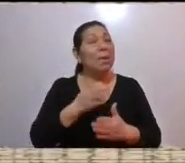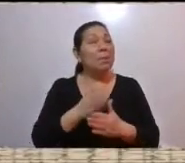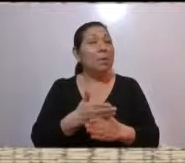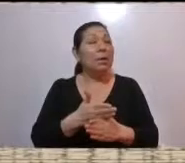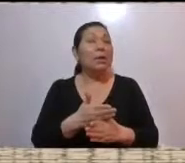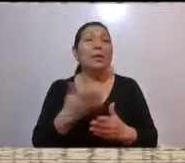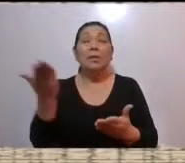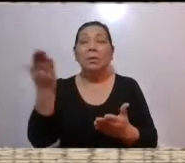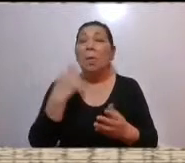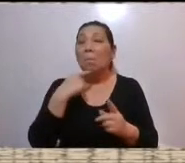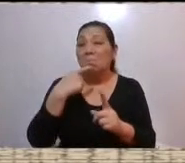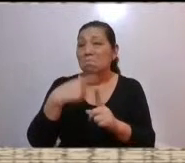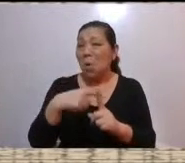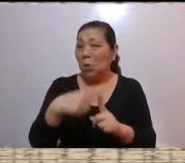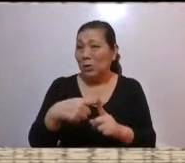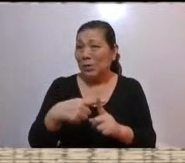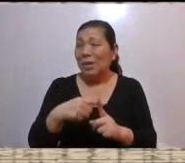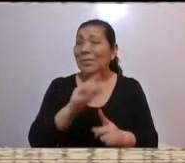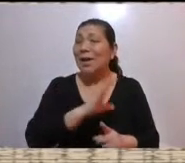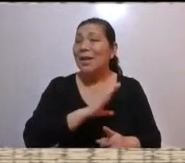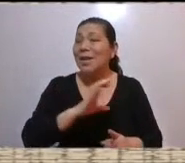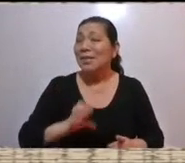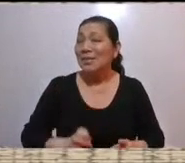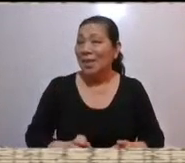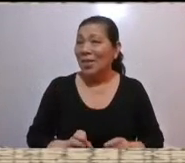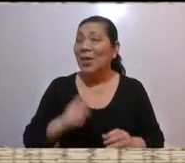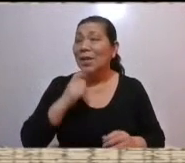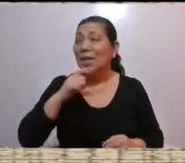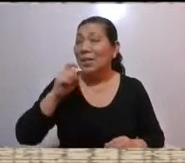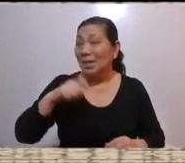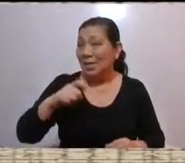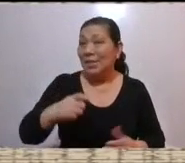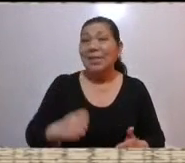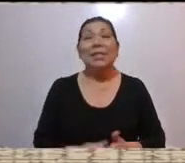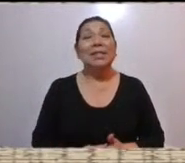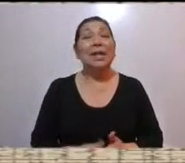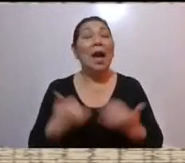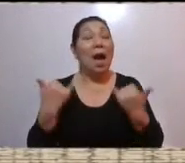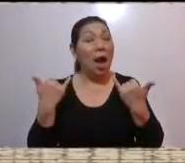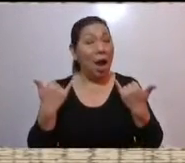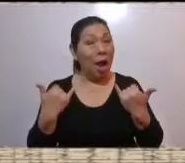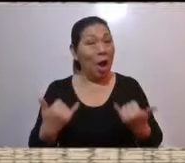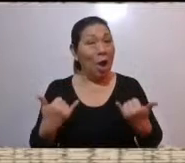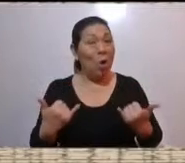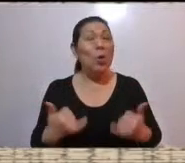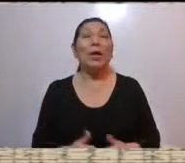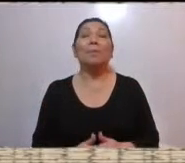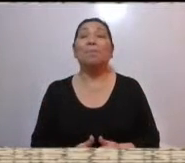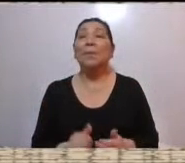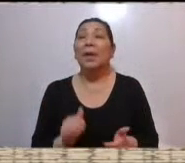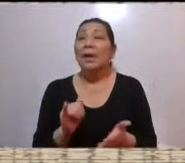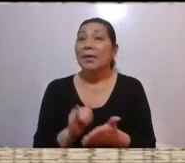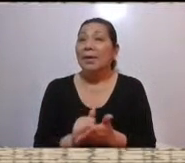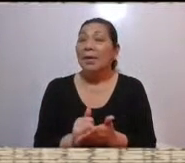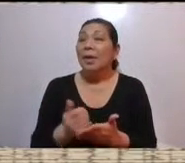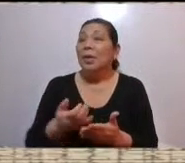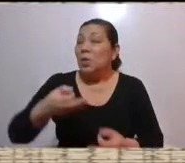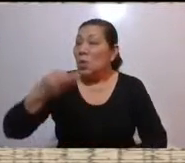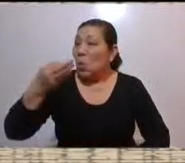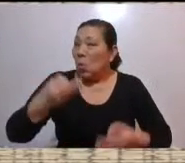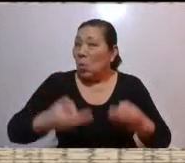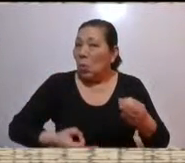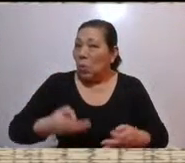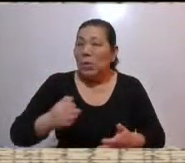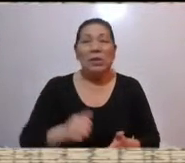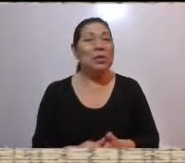mismo justamente a partir de acciones positivas del Estado. Y lo que se decía y se manifestaba en este momento, ¿no? El hecho de que